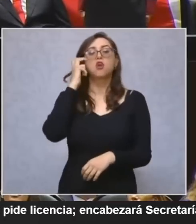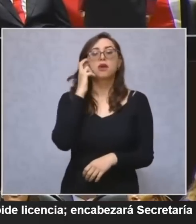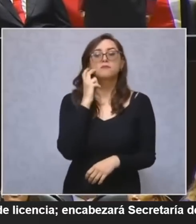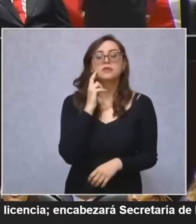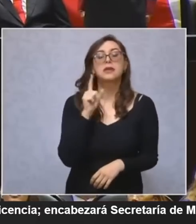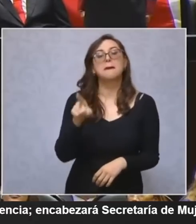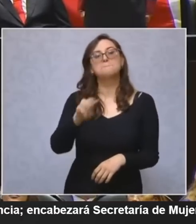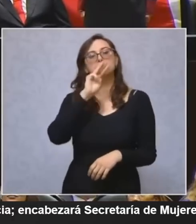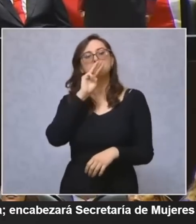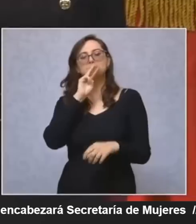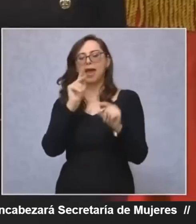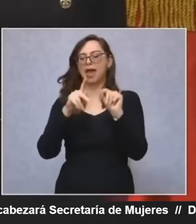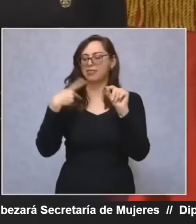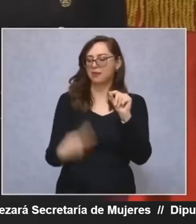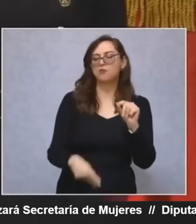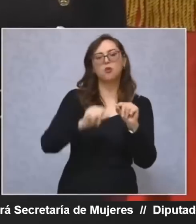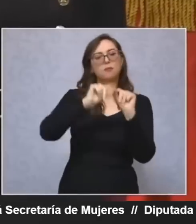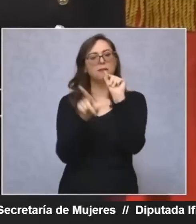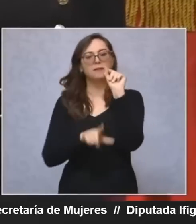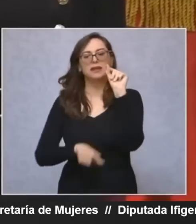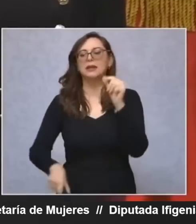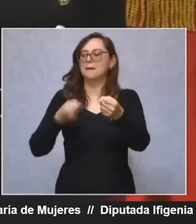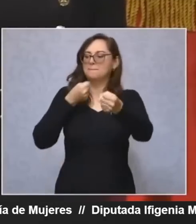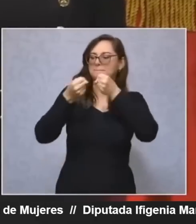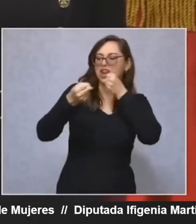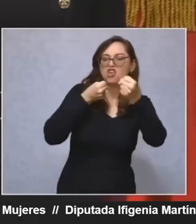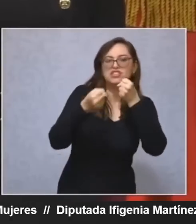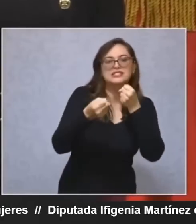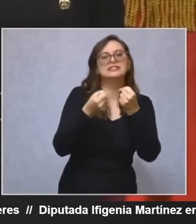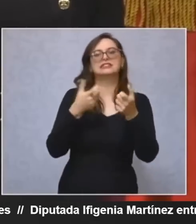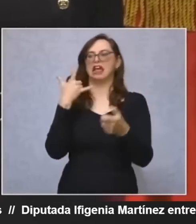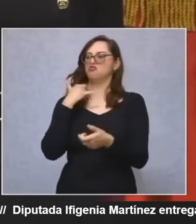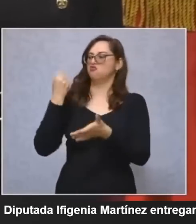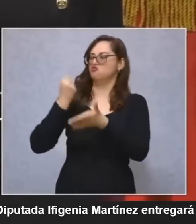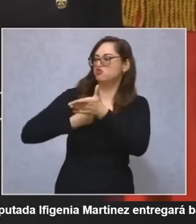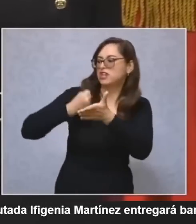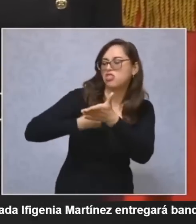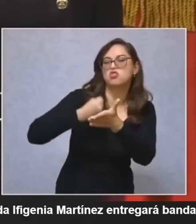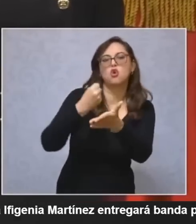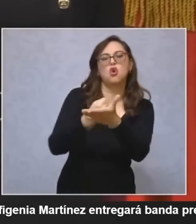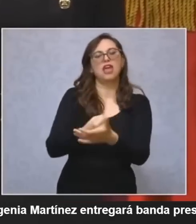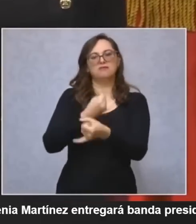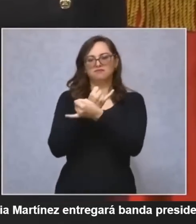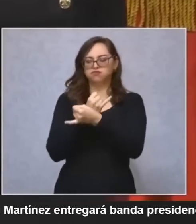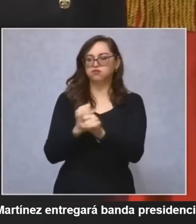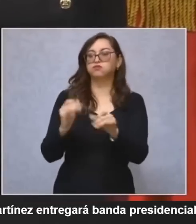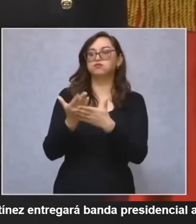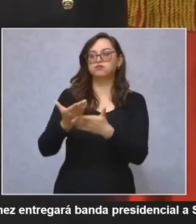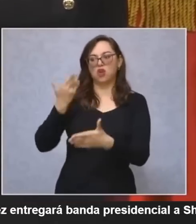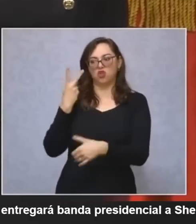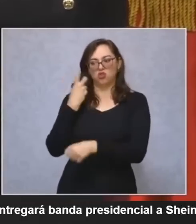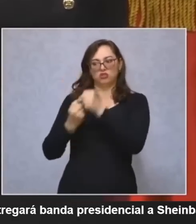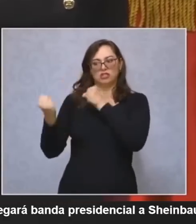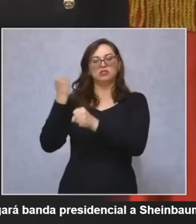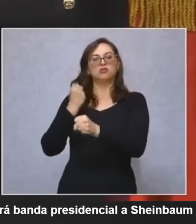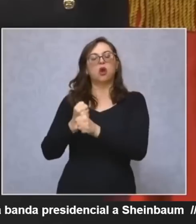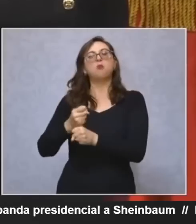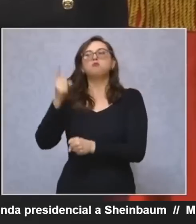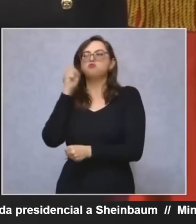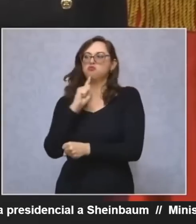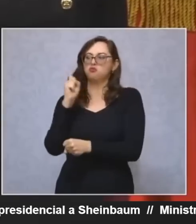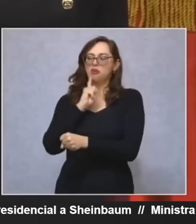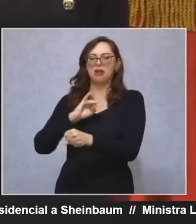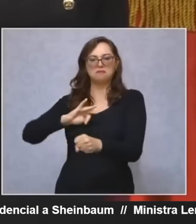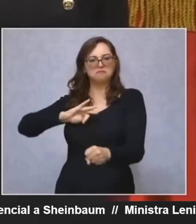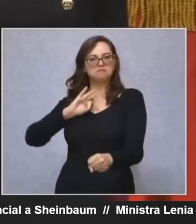pero periodista y luchadora por la independencia, que hace 200 años supo defender a la mujer por